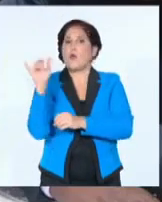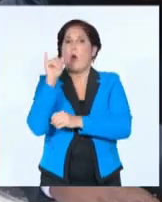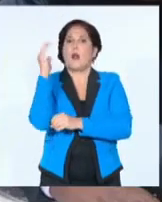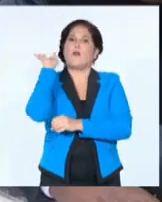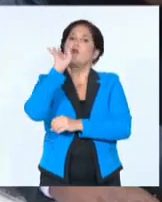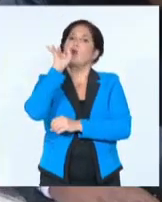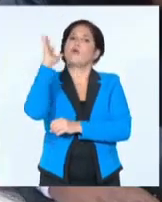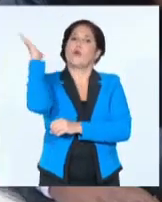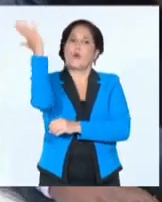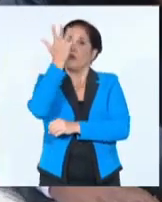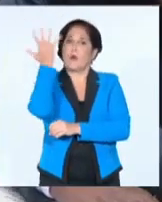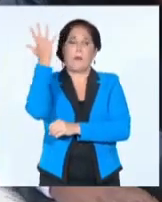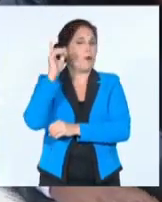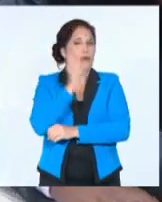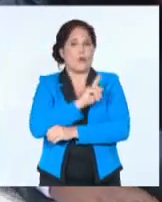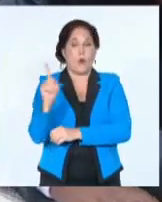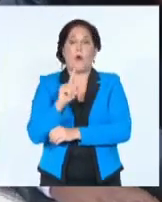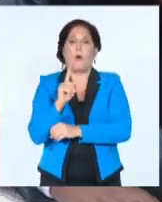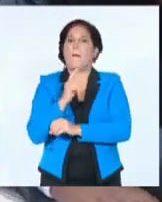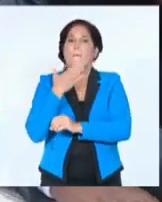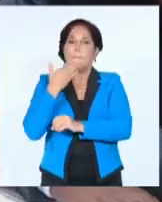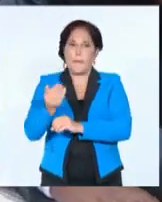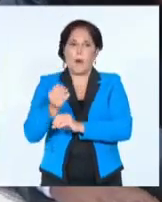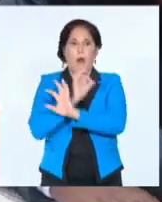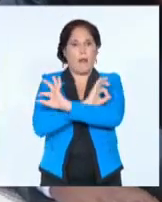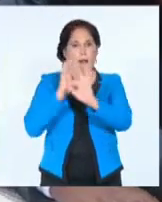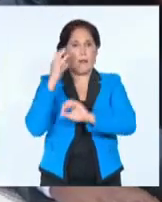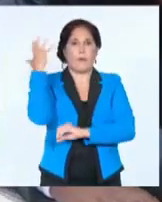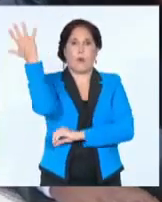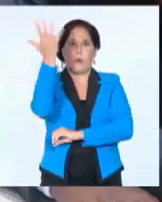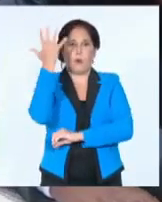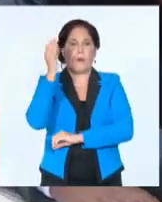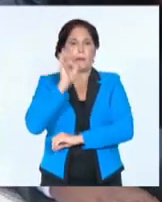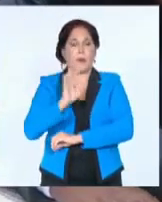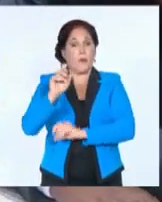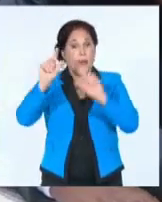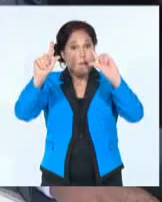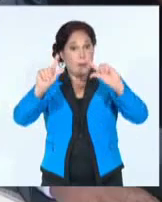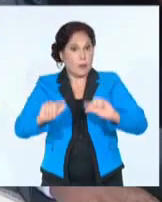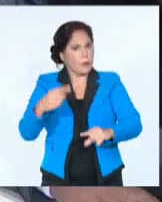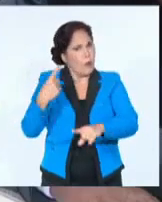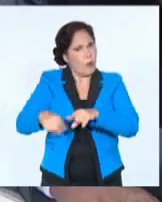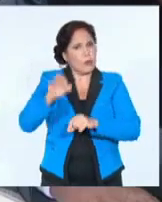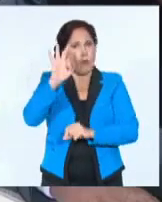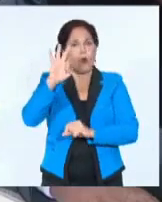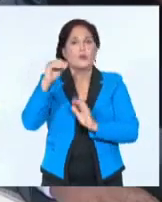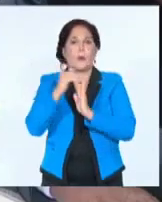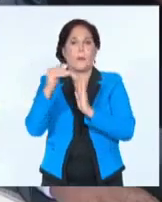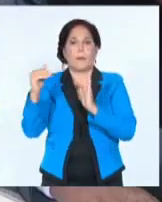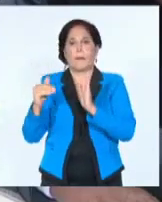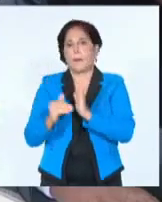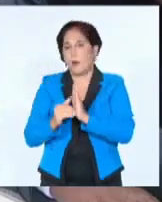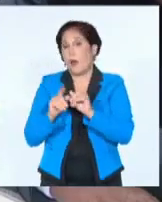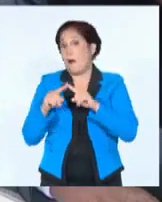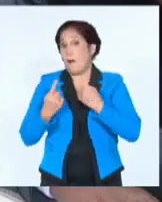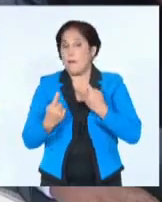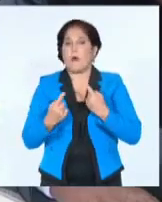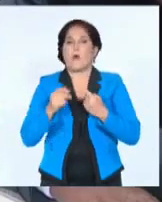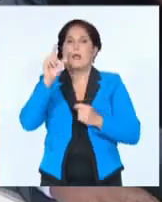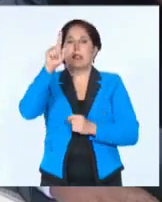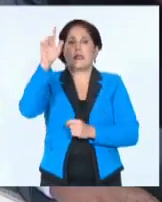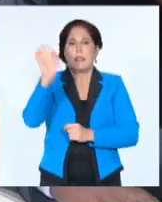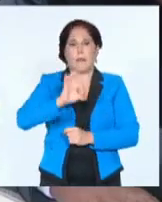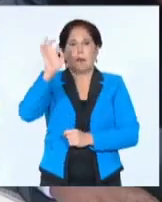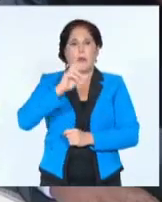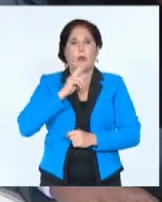169,9 millones de toneladas de CO2, además de la disminución de otros 8 millones por el tratamiento del 100% de